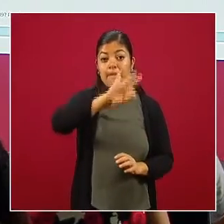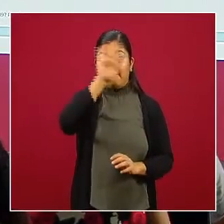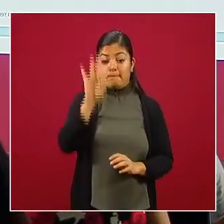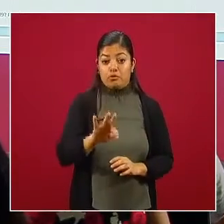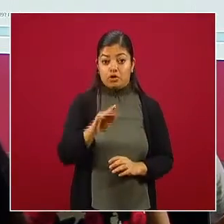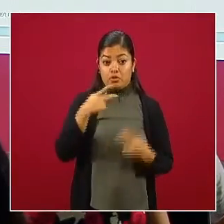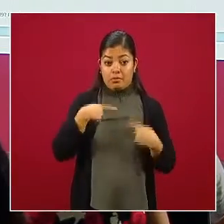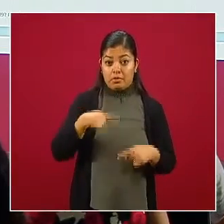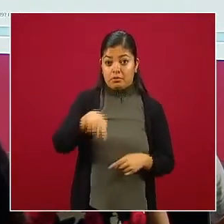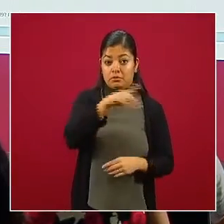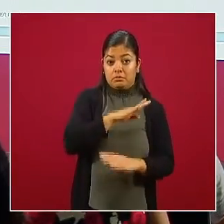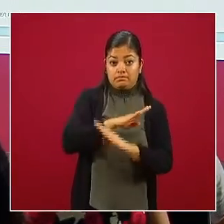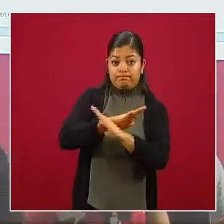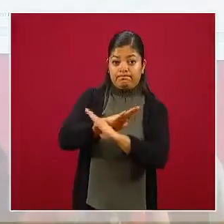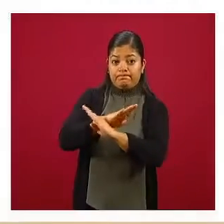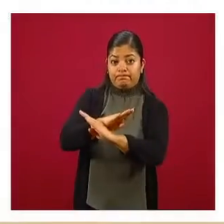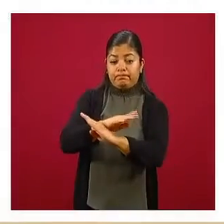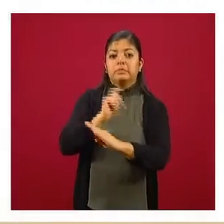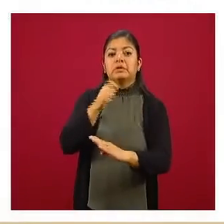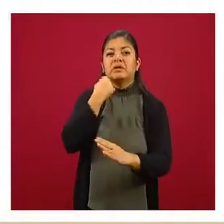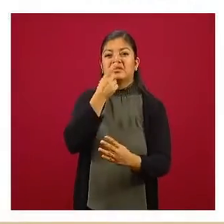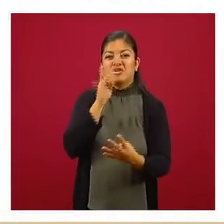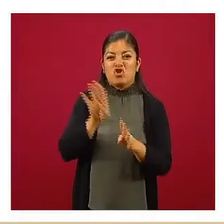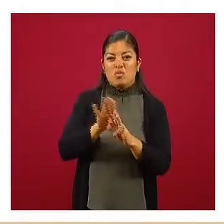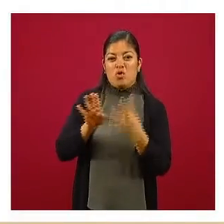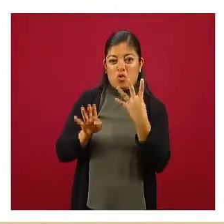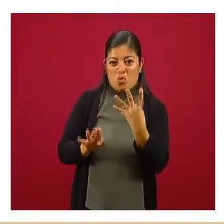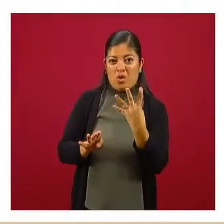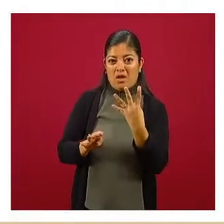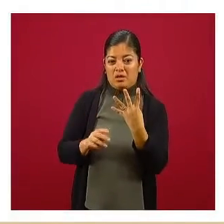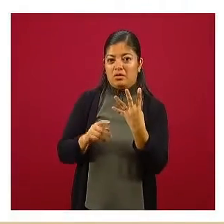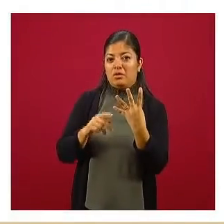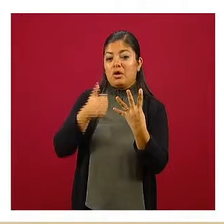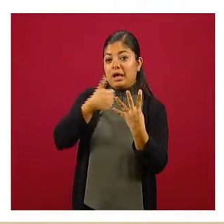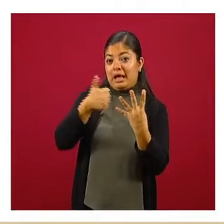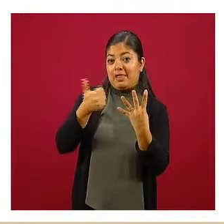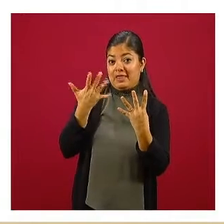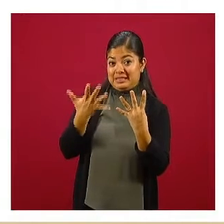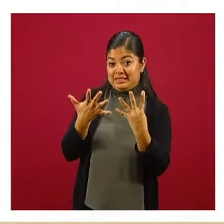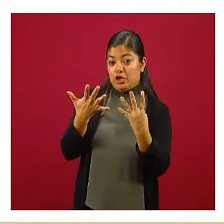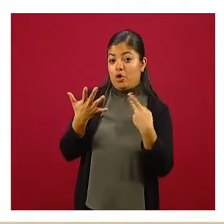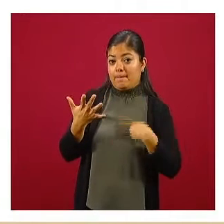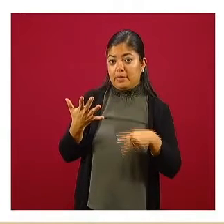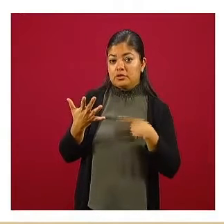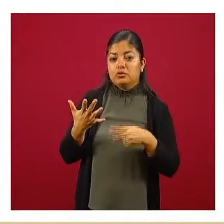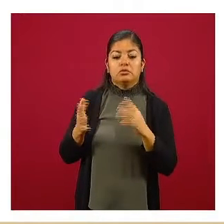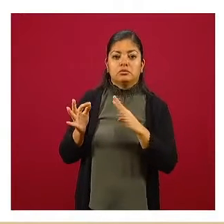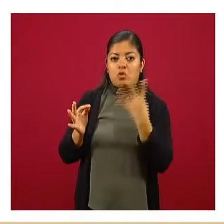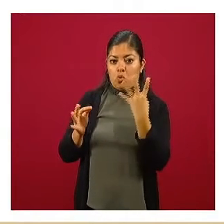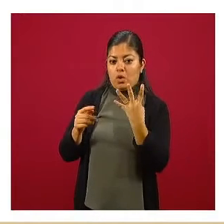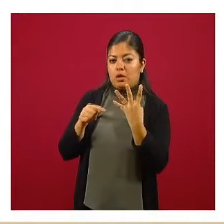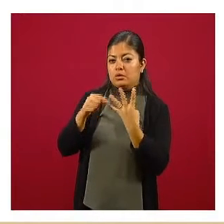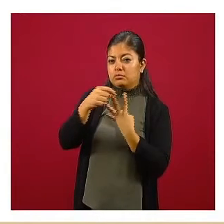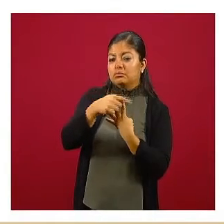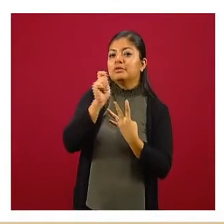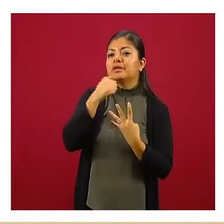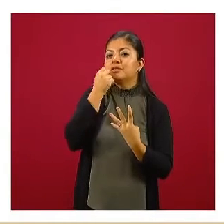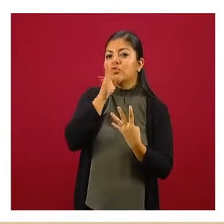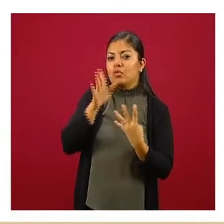inmune, 4 de cada 5 personas que se encuentren con el individuo infectante, 4 de 5 es